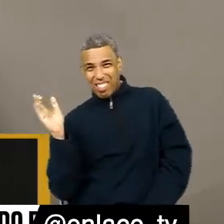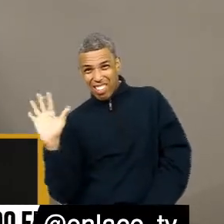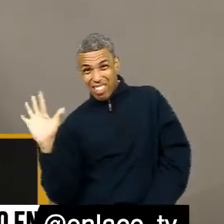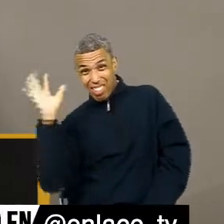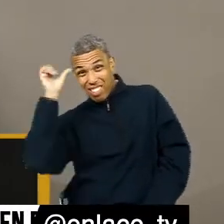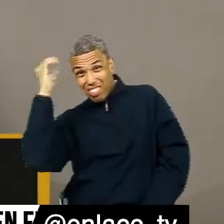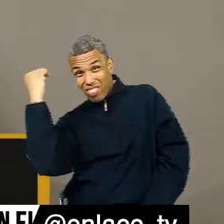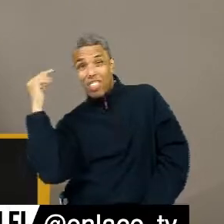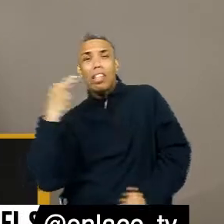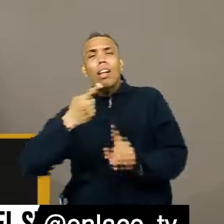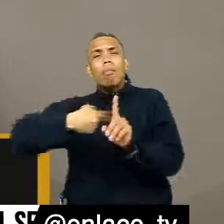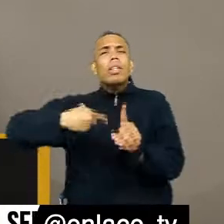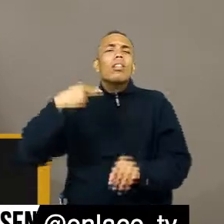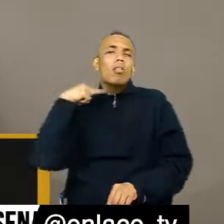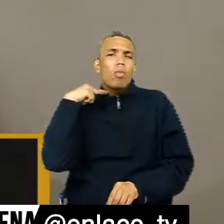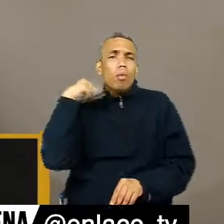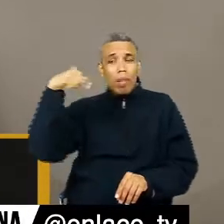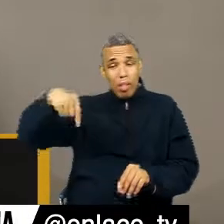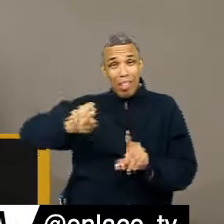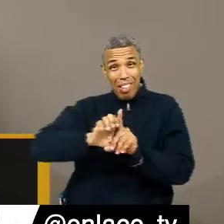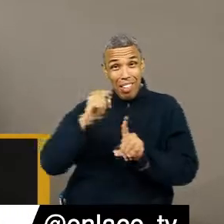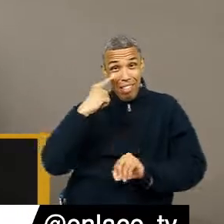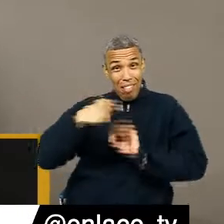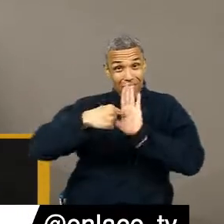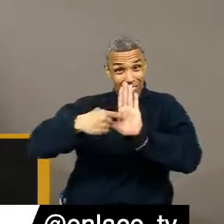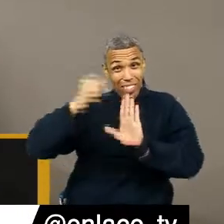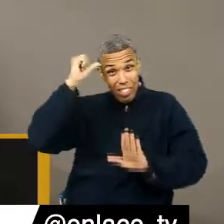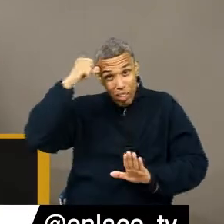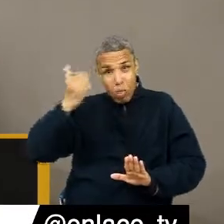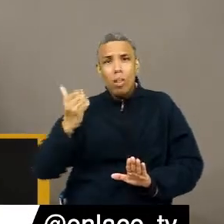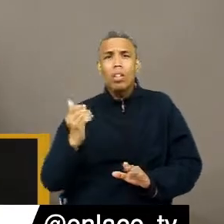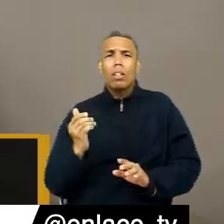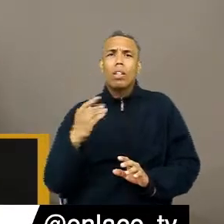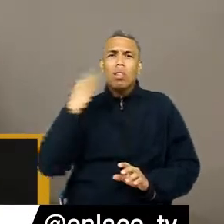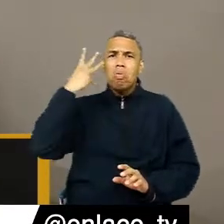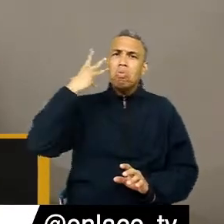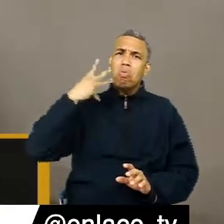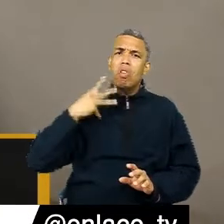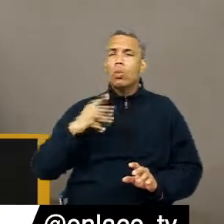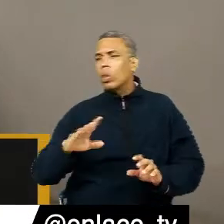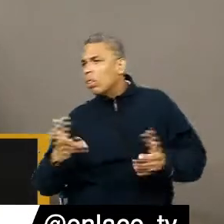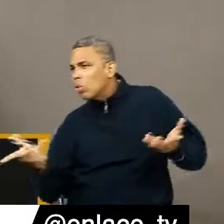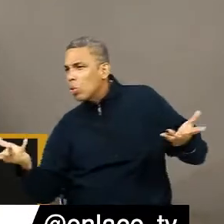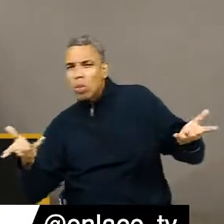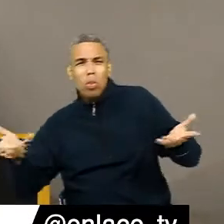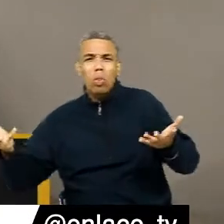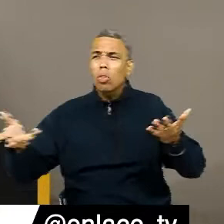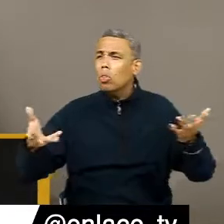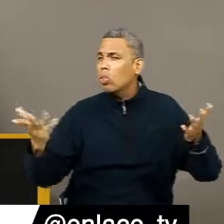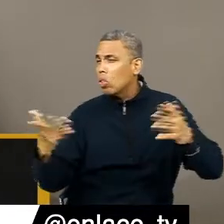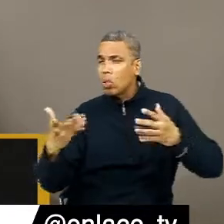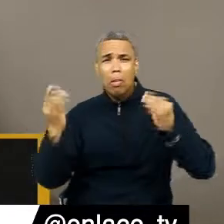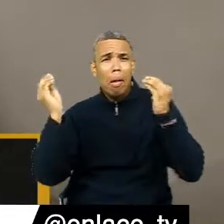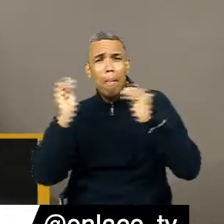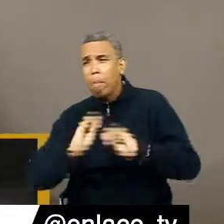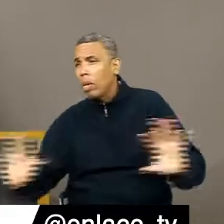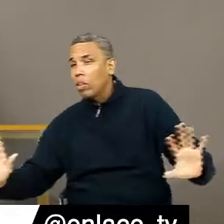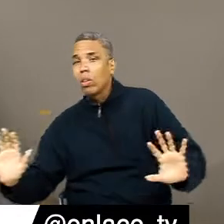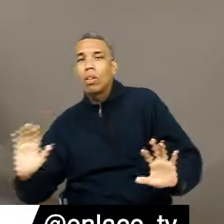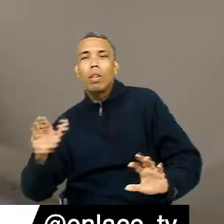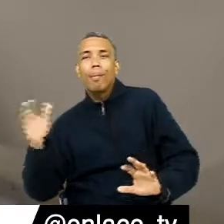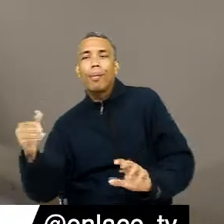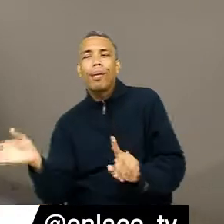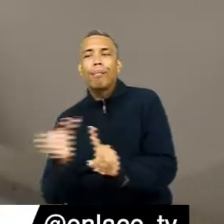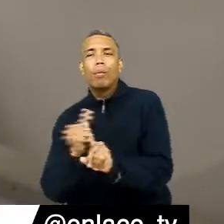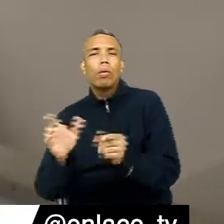5 de noviembre de 2015. Ella estuvo desaparecida cerca de 4 días luego de que sus familiares pues empezaran la búsqueda queda con las autoridades. Esta es entonces la información